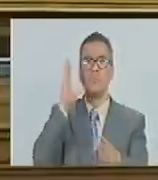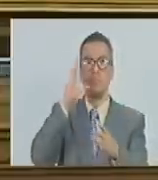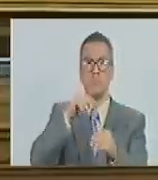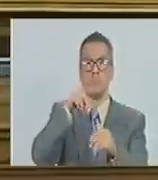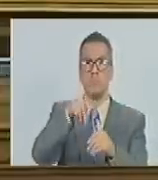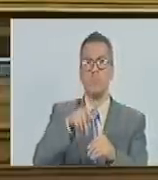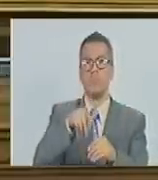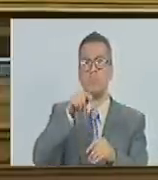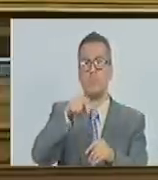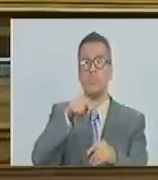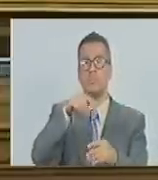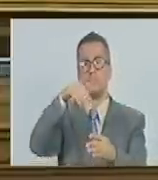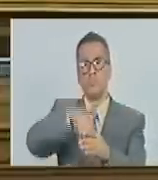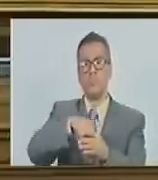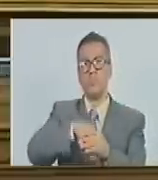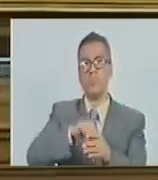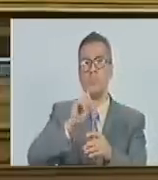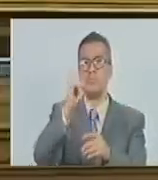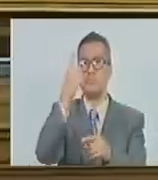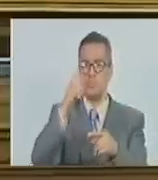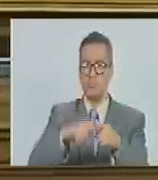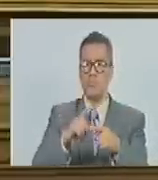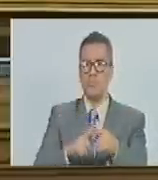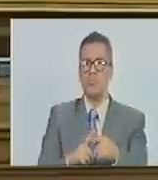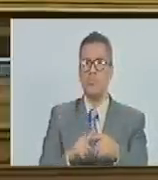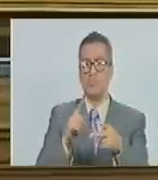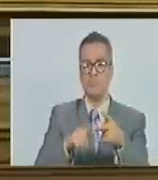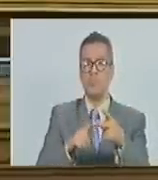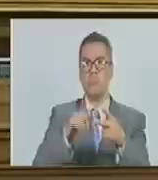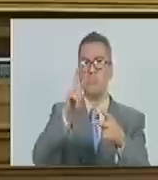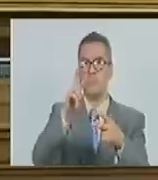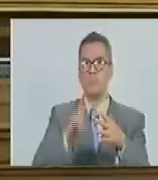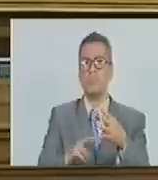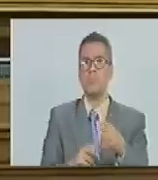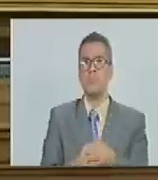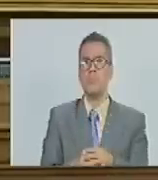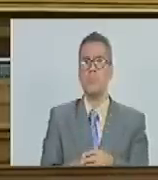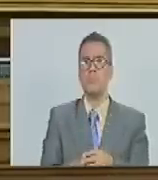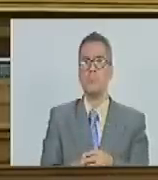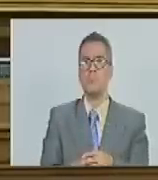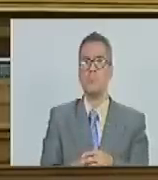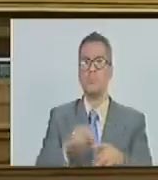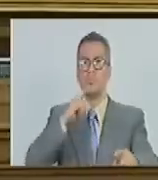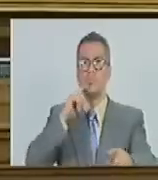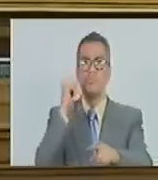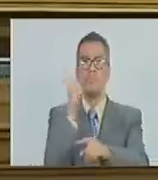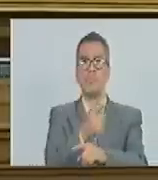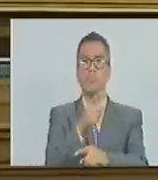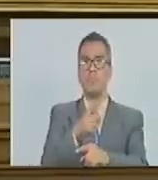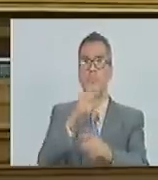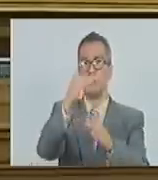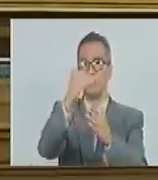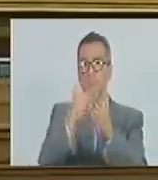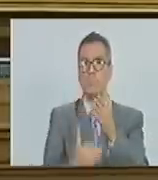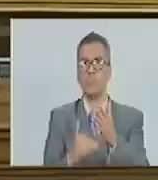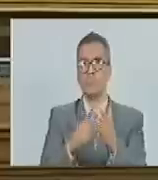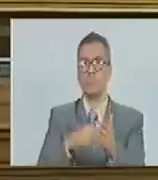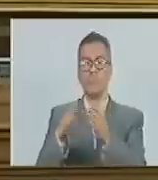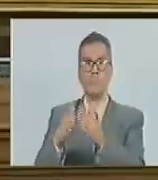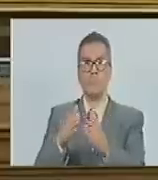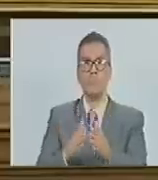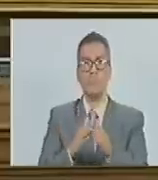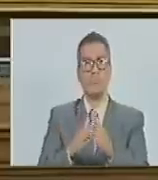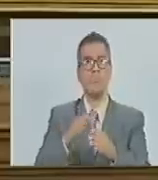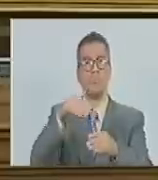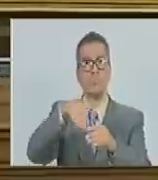resultado de esas elecciones, en primer lugar, y en segundo lugar les ordenaron bajarse del carro electoral